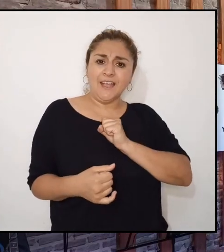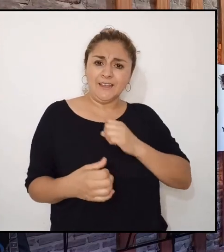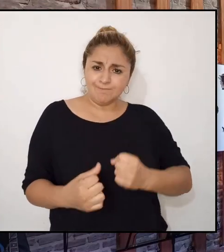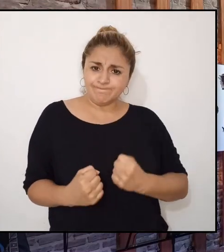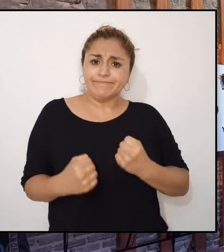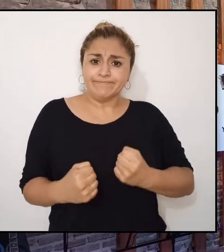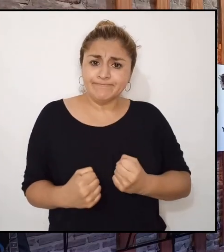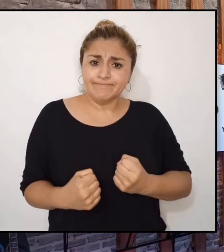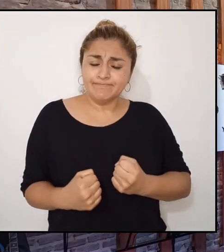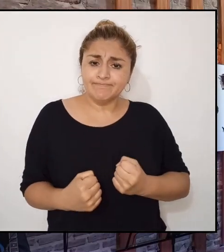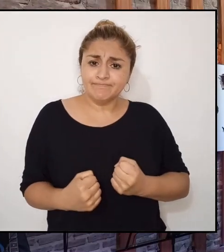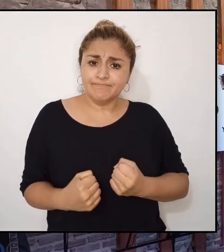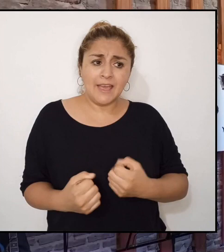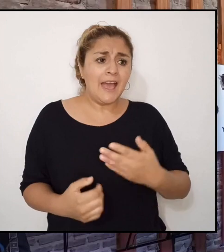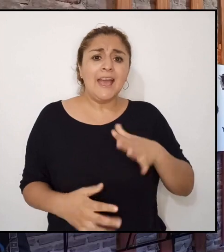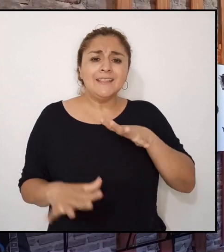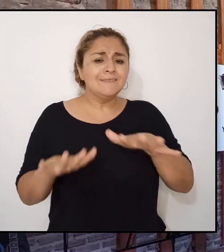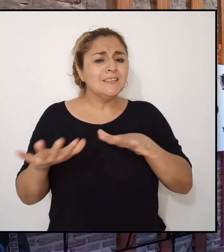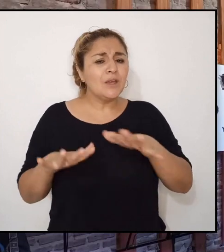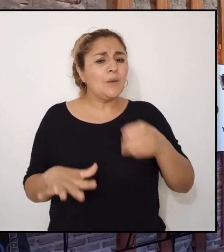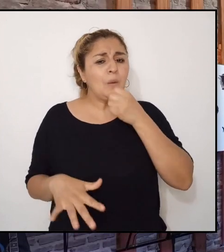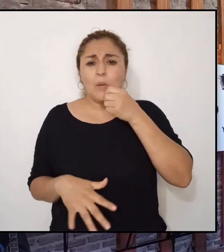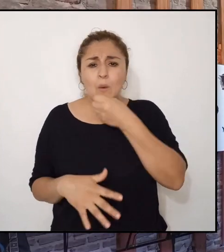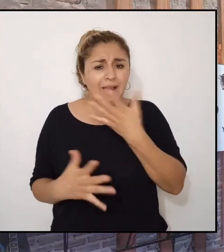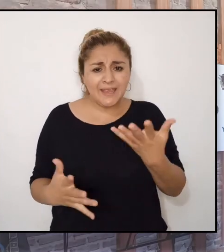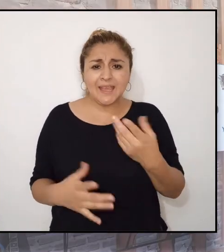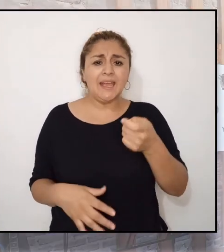económica. Es darlo todo, es dar mi vida a Cristo.